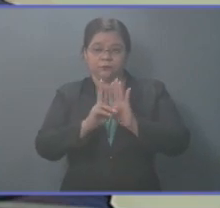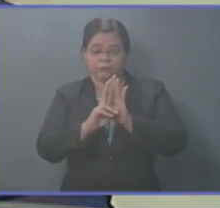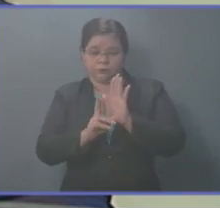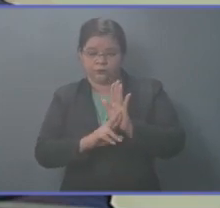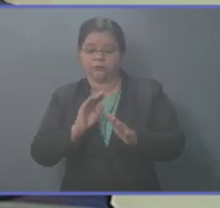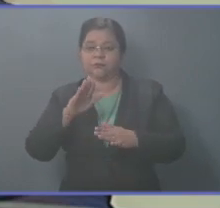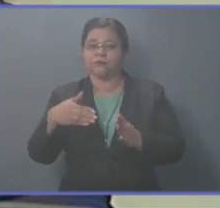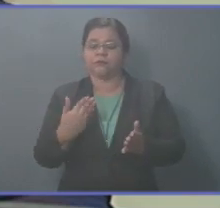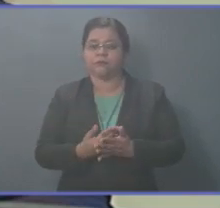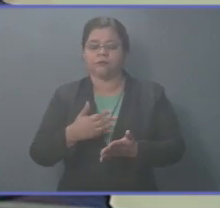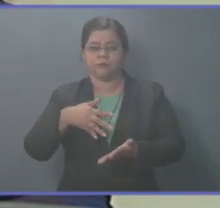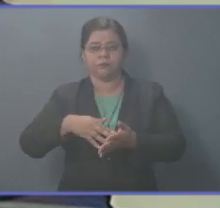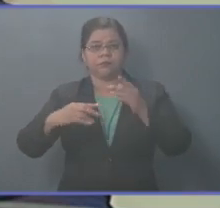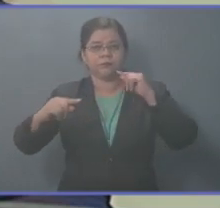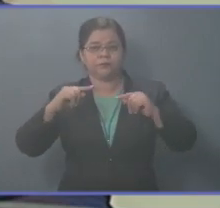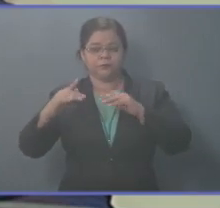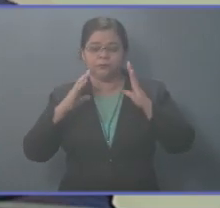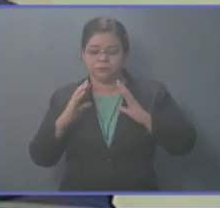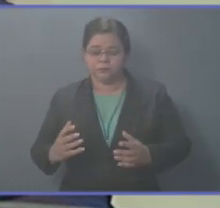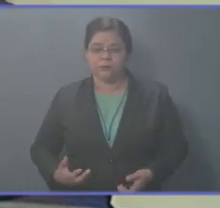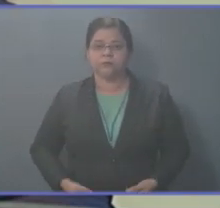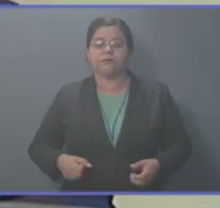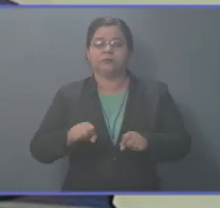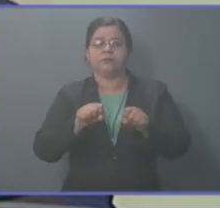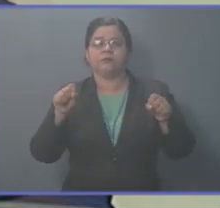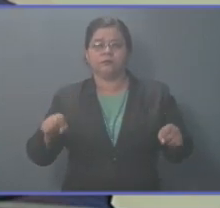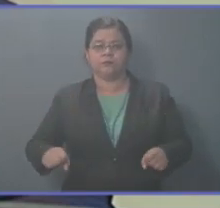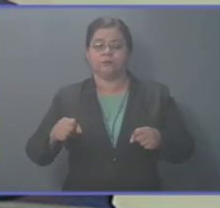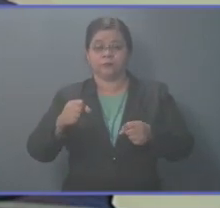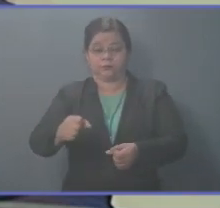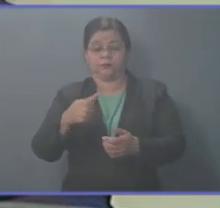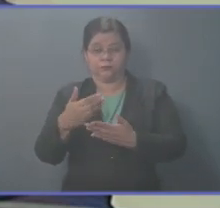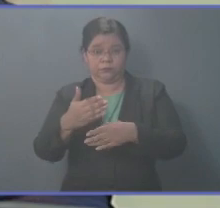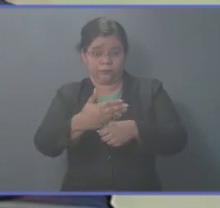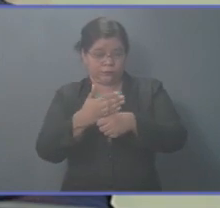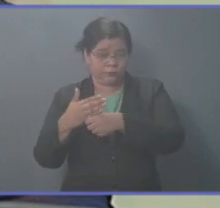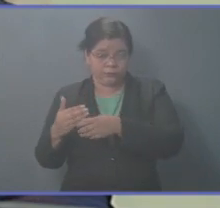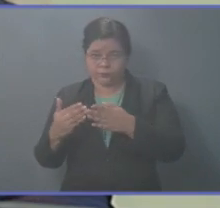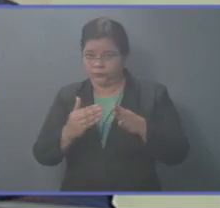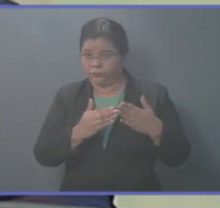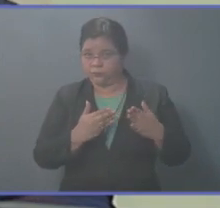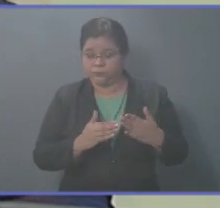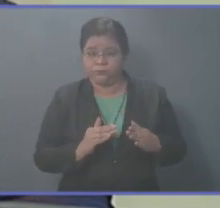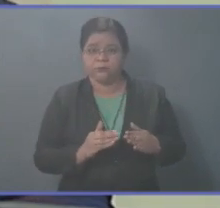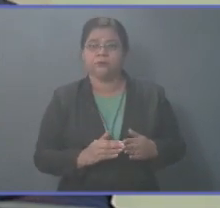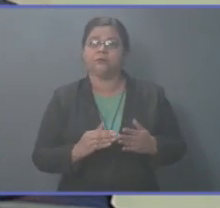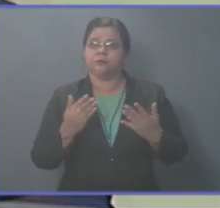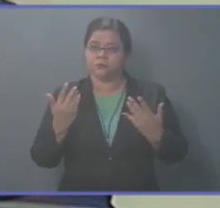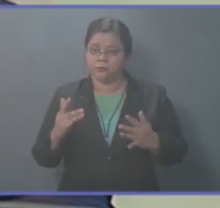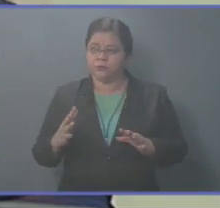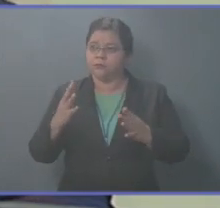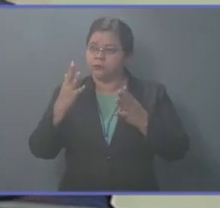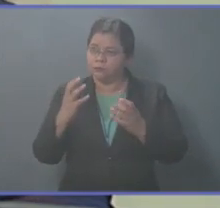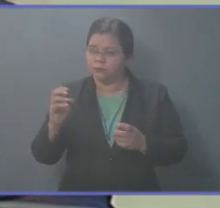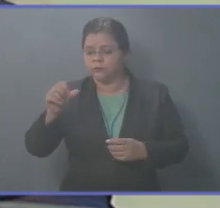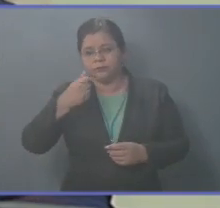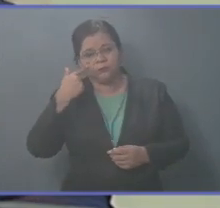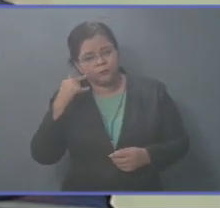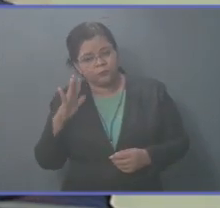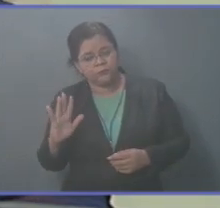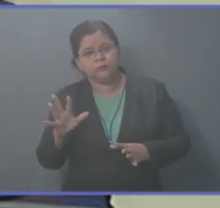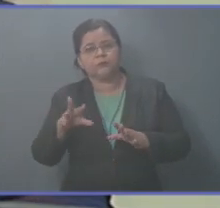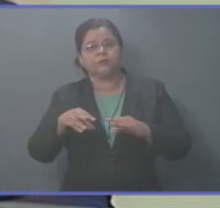del gobierno y el sistema pluralista, y es que el pluralismo constitucional aspira, entre otras cosas, a